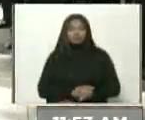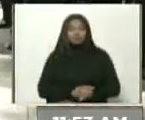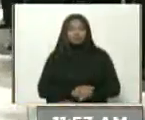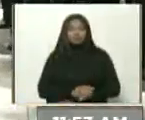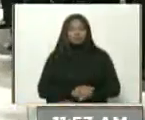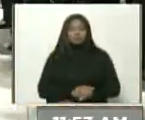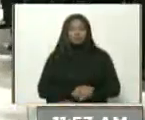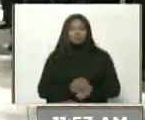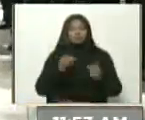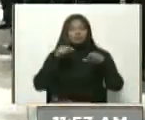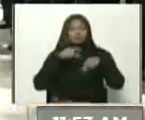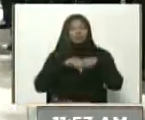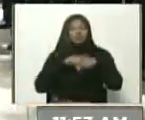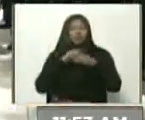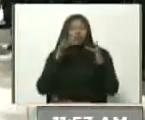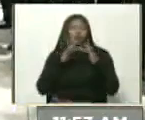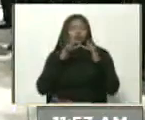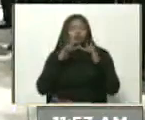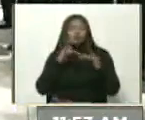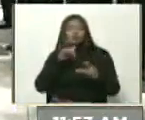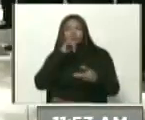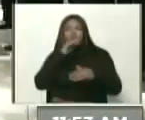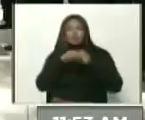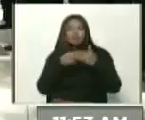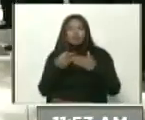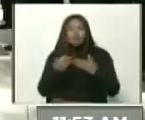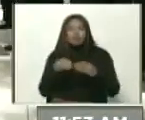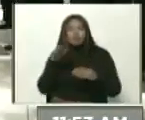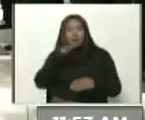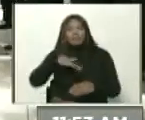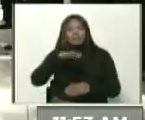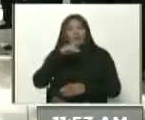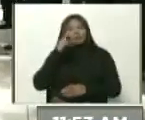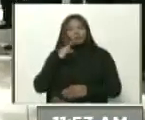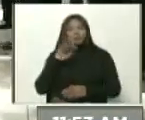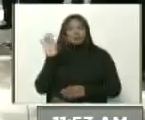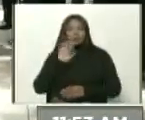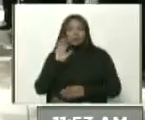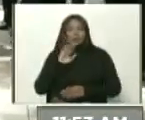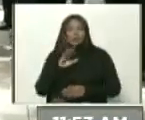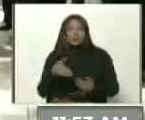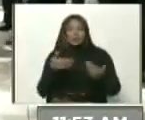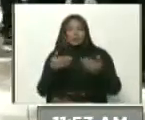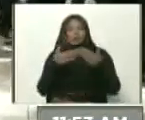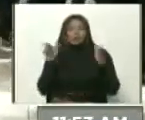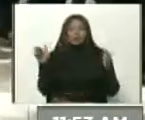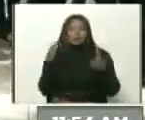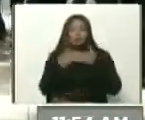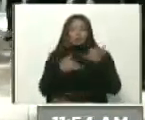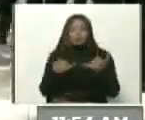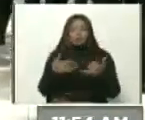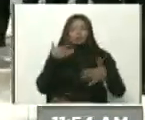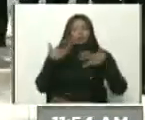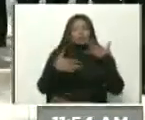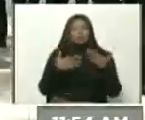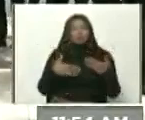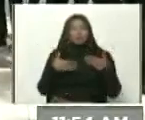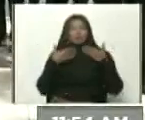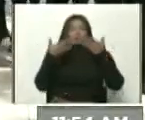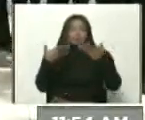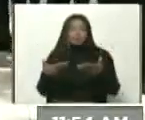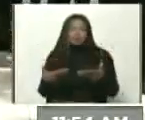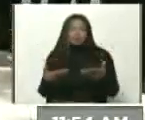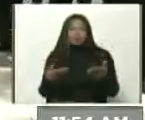Así es, a esta hora establecemos el contacto informativo desde la Plaza Bolívar de Caracas para dar cobertura al acto de ofrenda floral